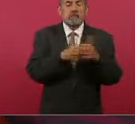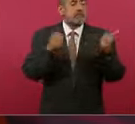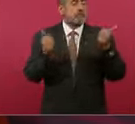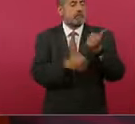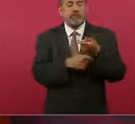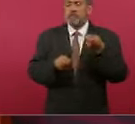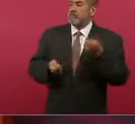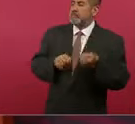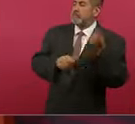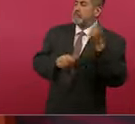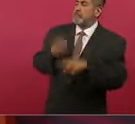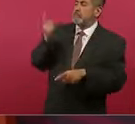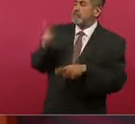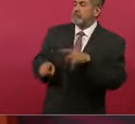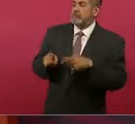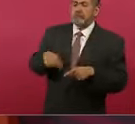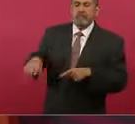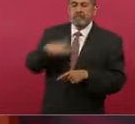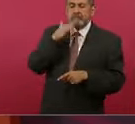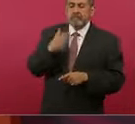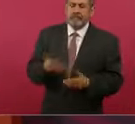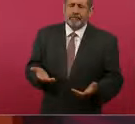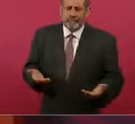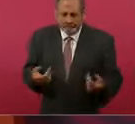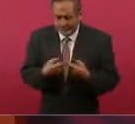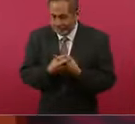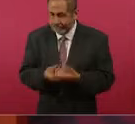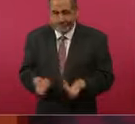servicio de la delincuencia organizada.